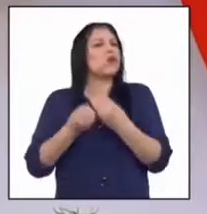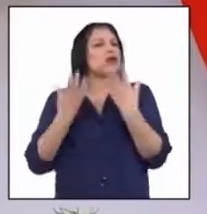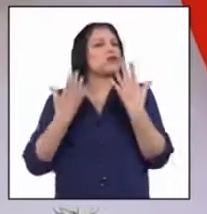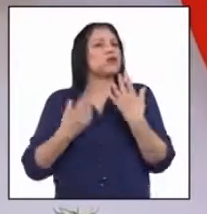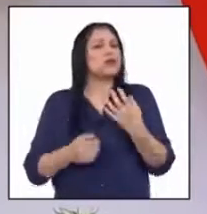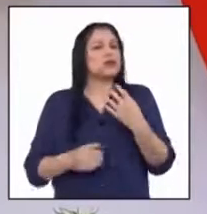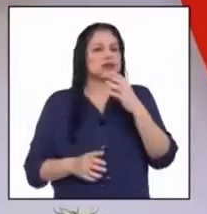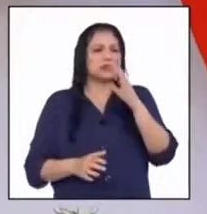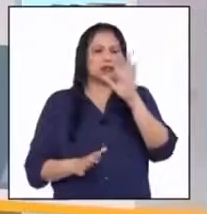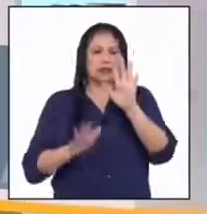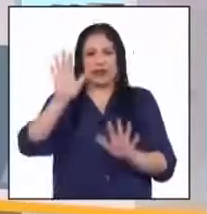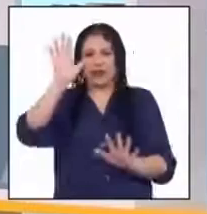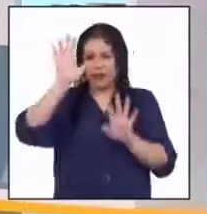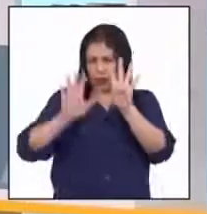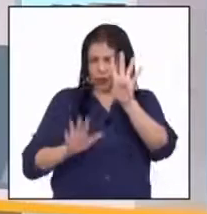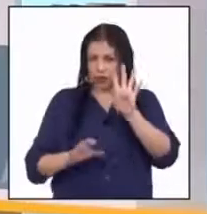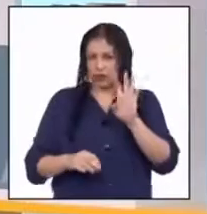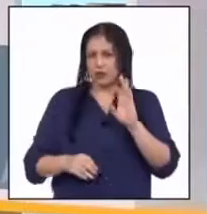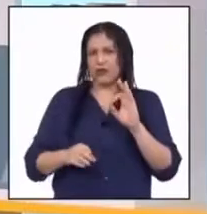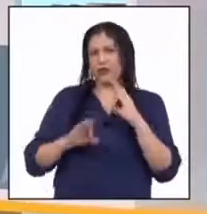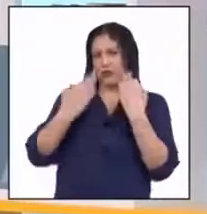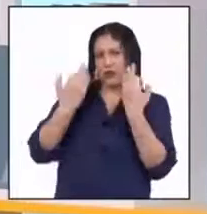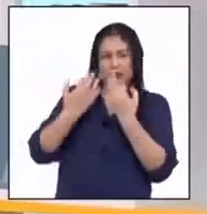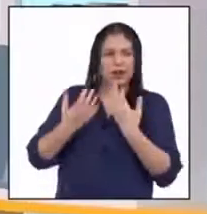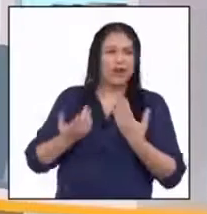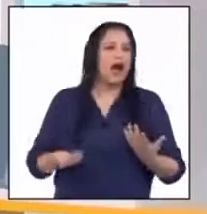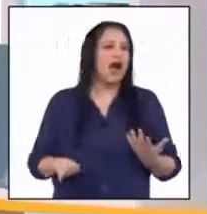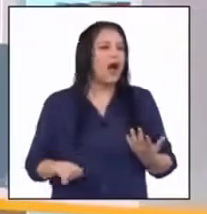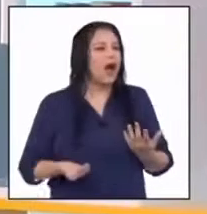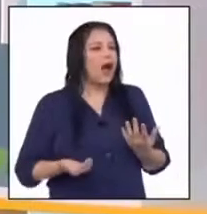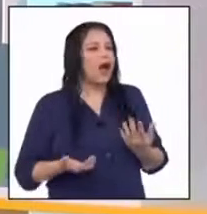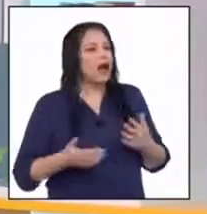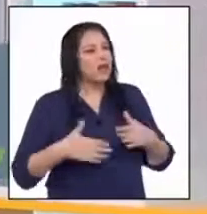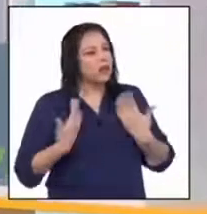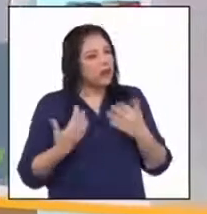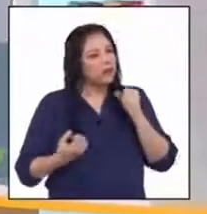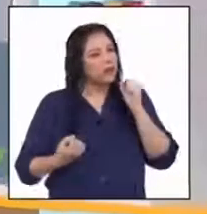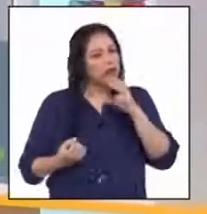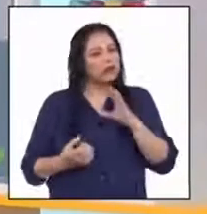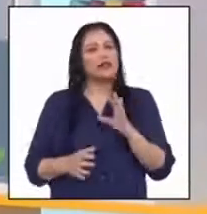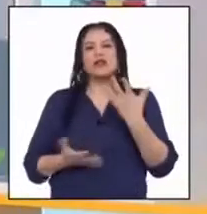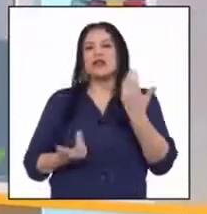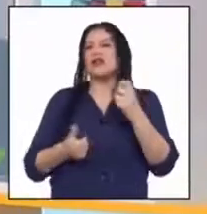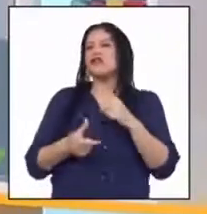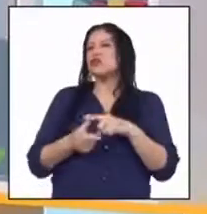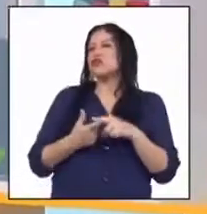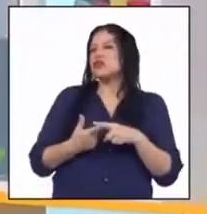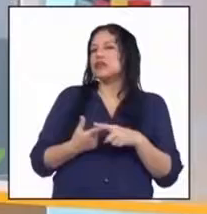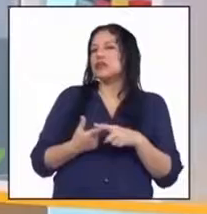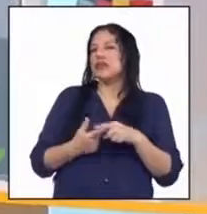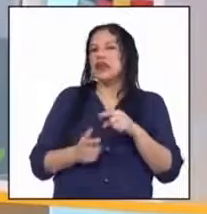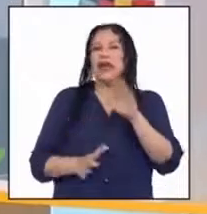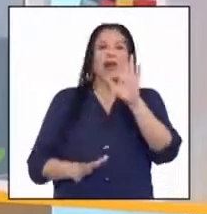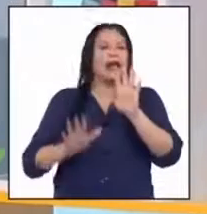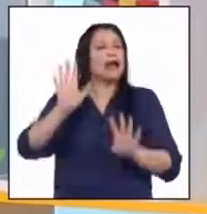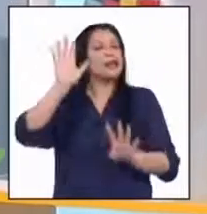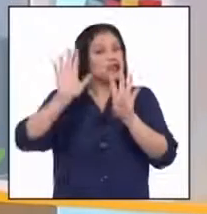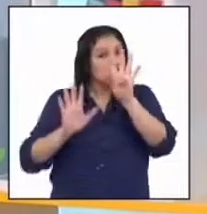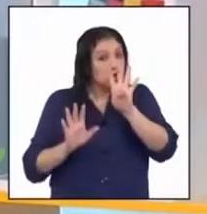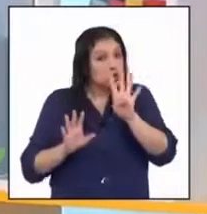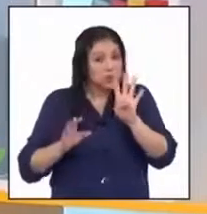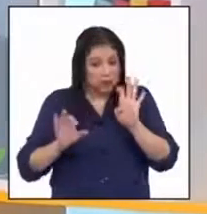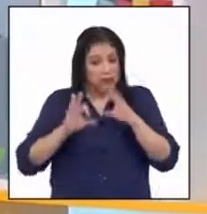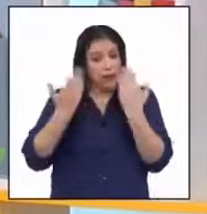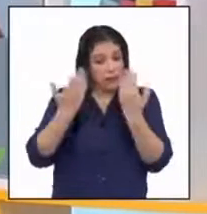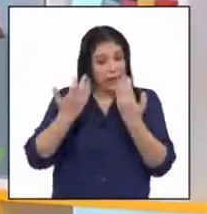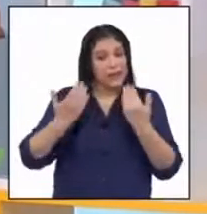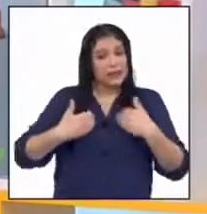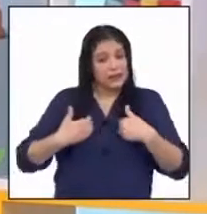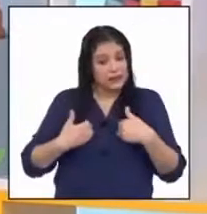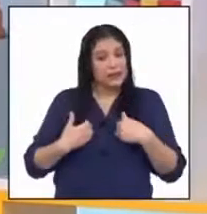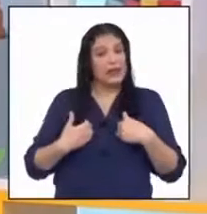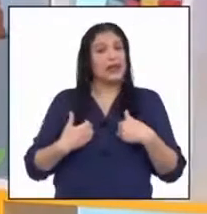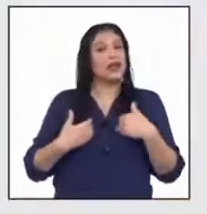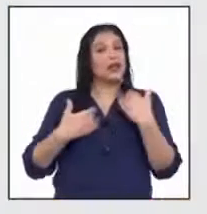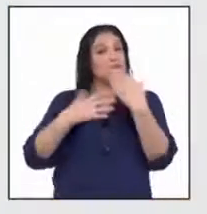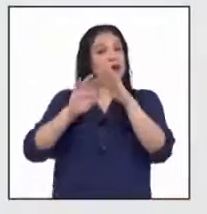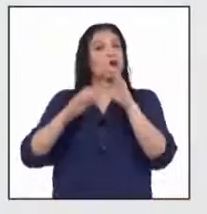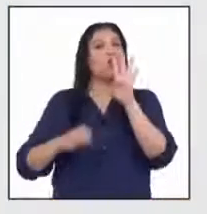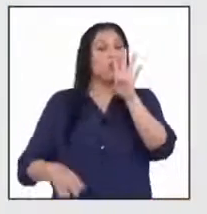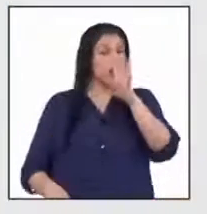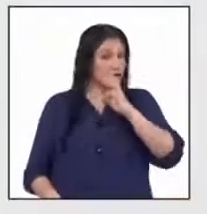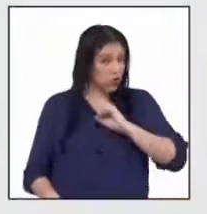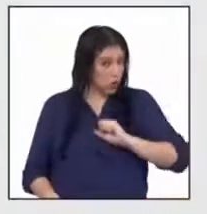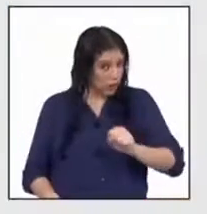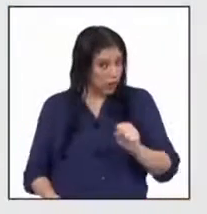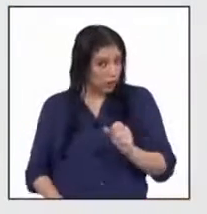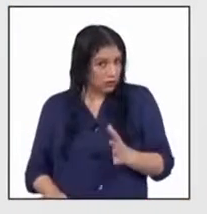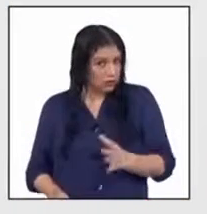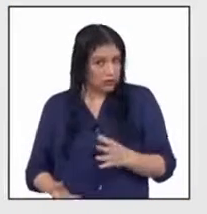a 14 familias. En otras palabras, podemos afirmar que 14 familias tienen como máximo 4 hijos en la comunidad Shipibo-Conibo.